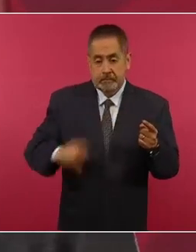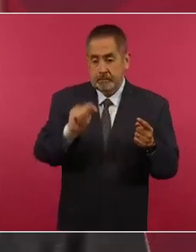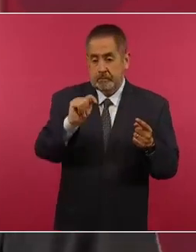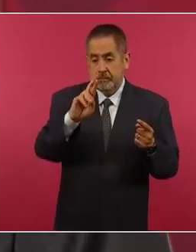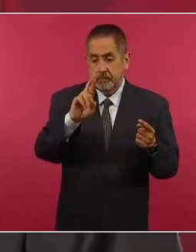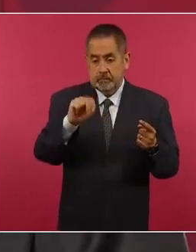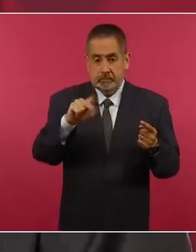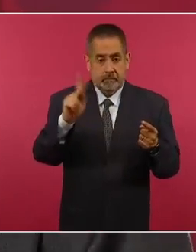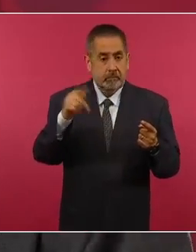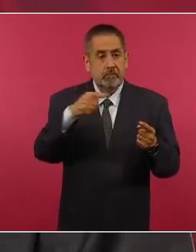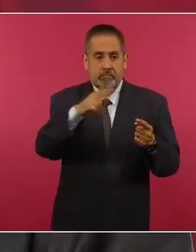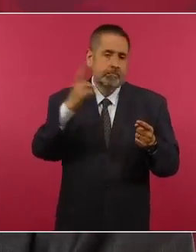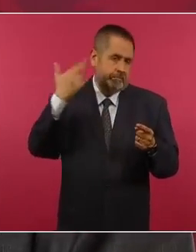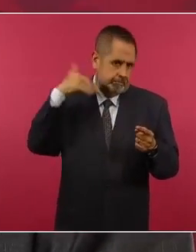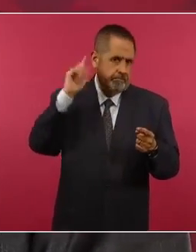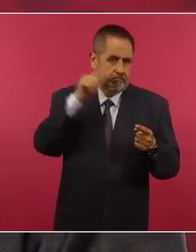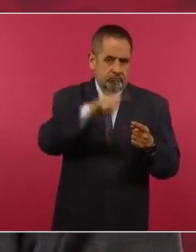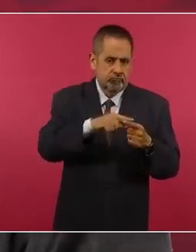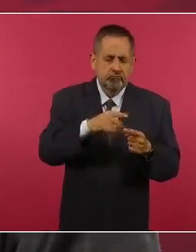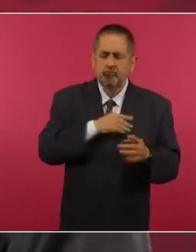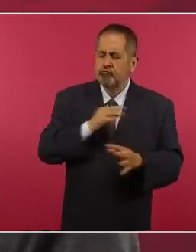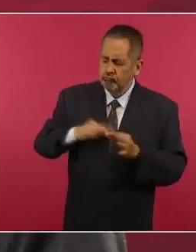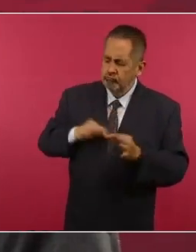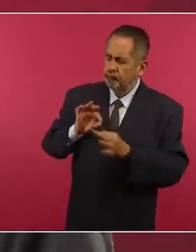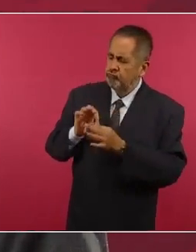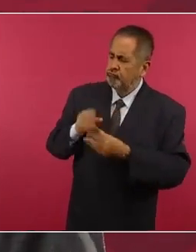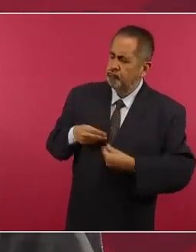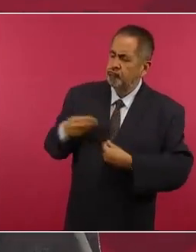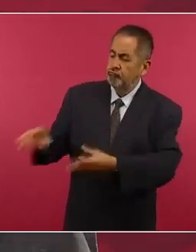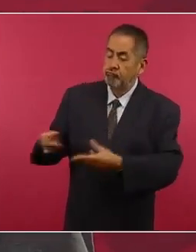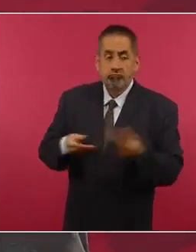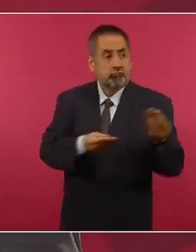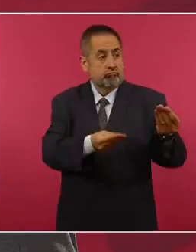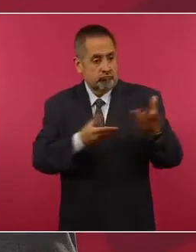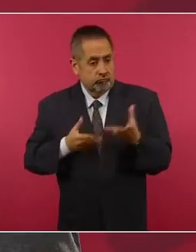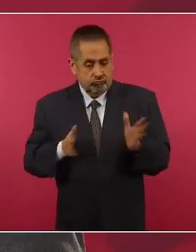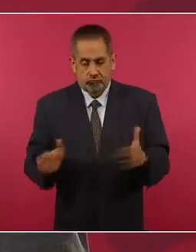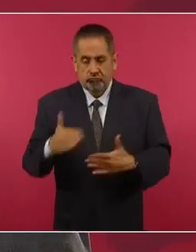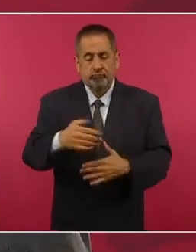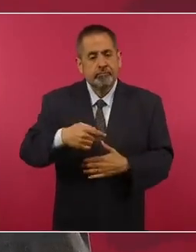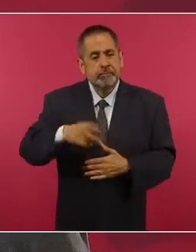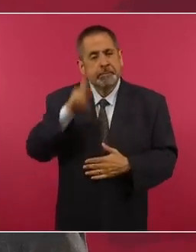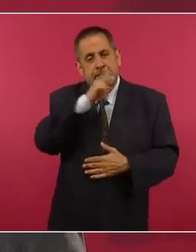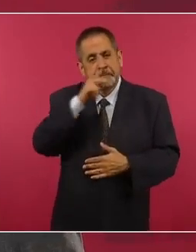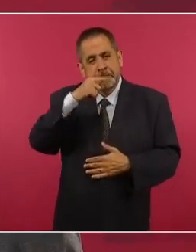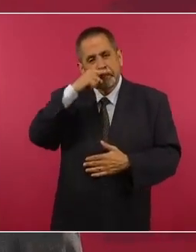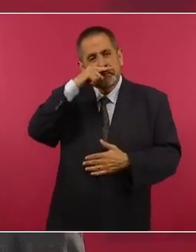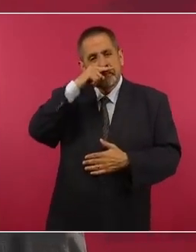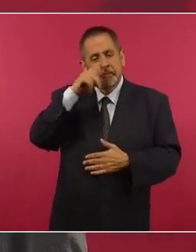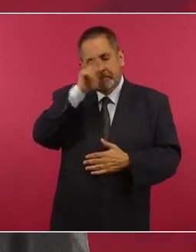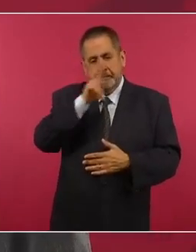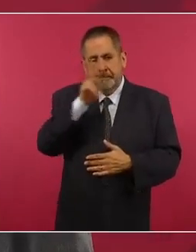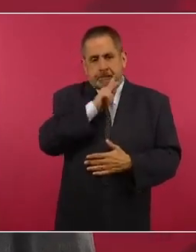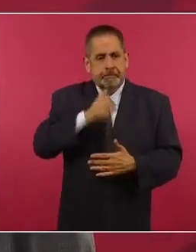momento y cumplió enviándonos ventiladores.